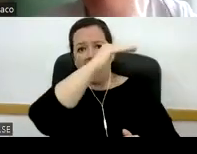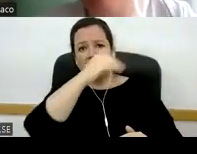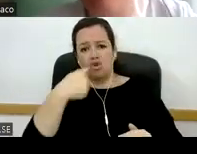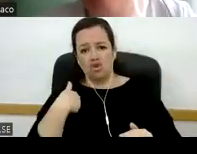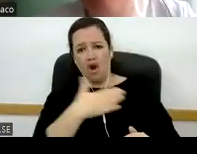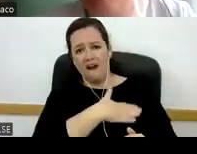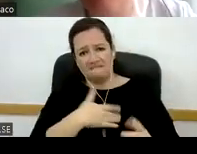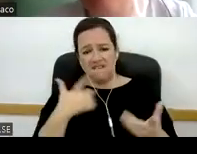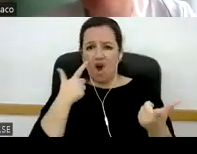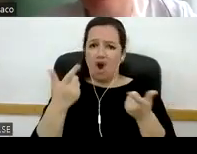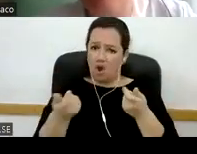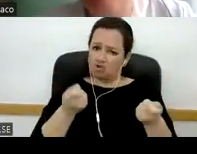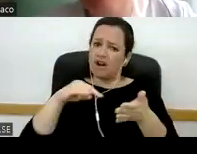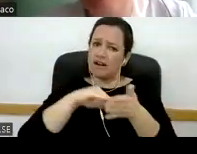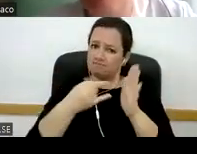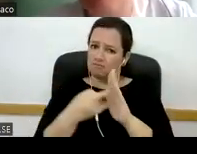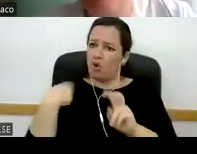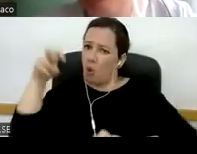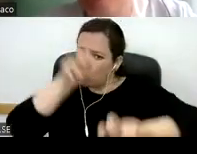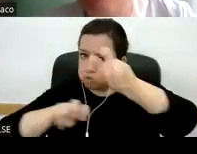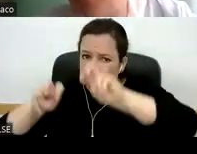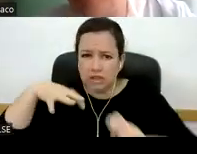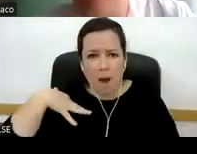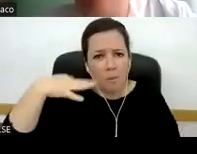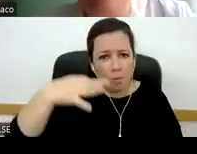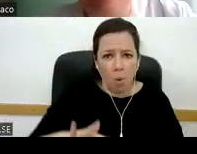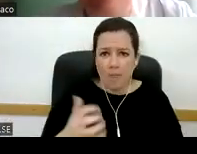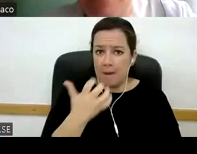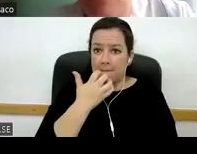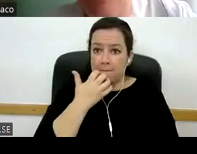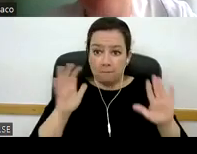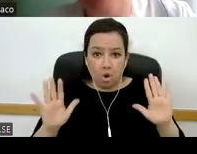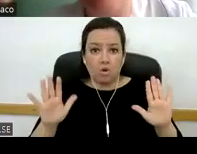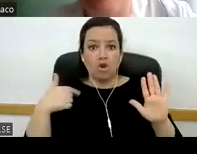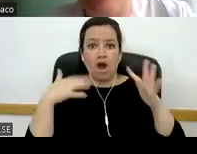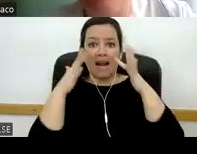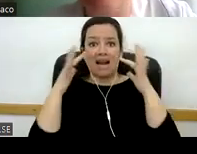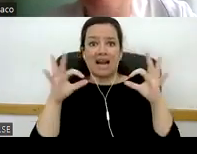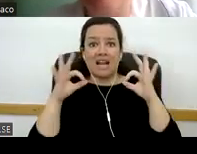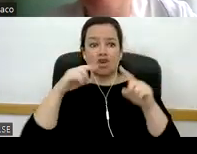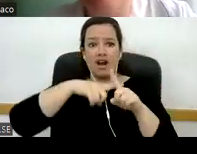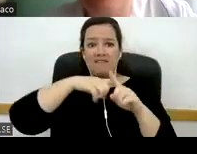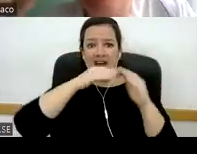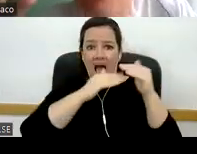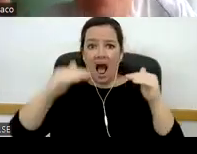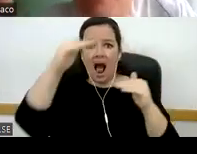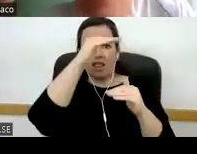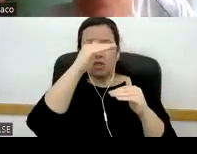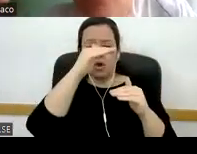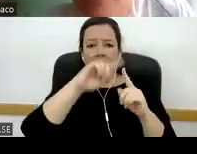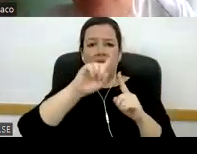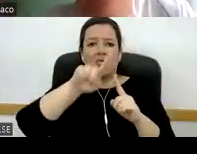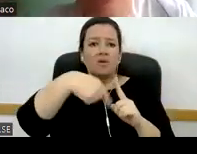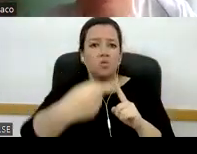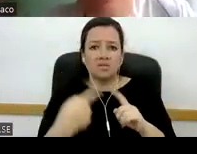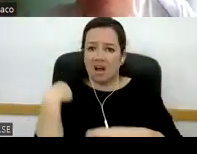Es decir, si yo tengo un riesgo cardiovascular elevado, un porcentaje de riesgo cardiovascular elevado, ¿eso ya me va a llevar sí